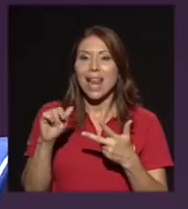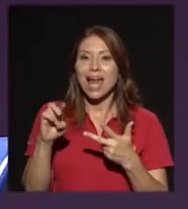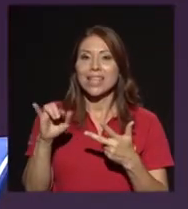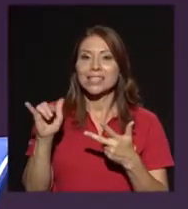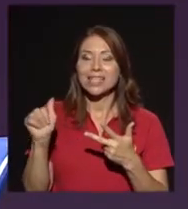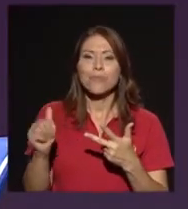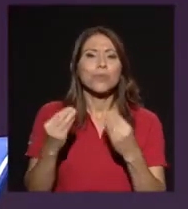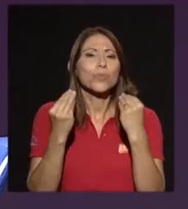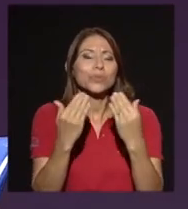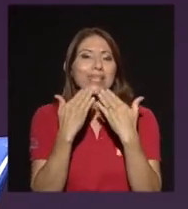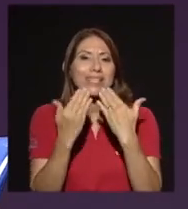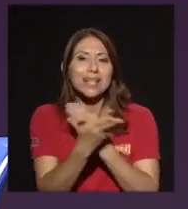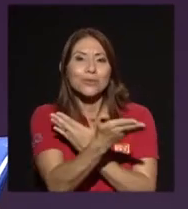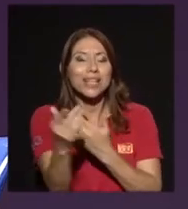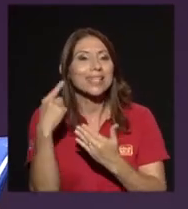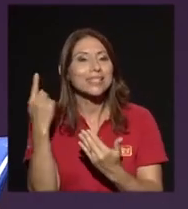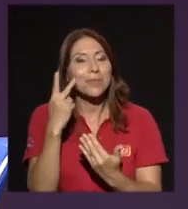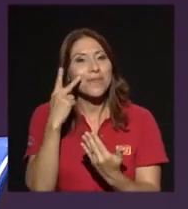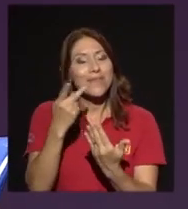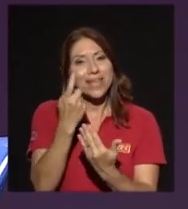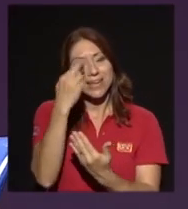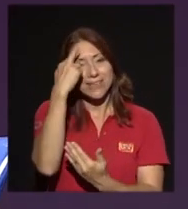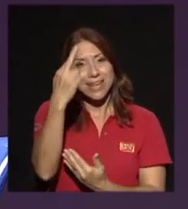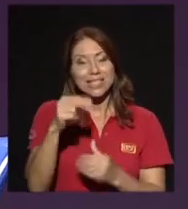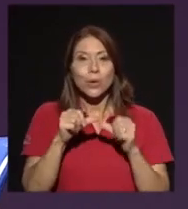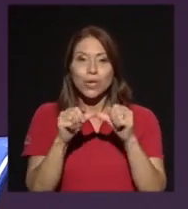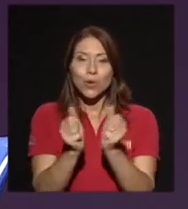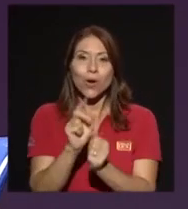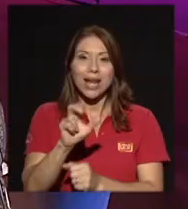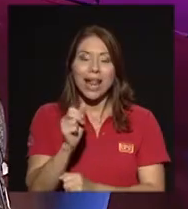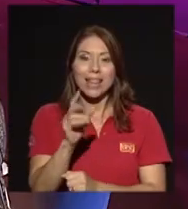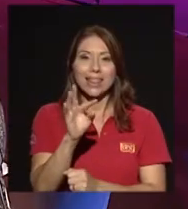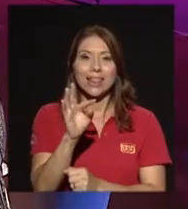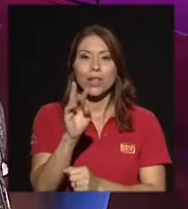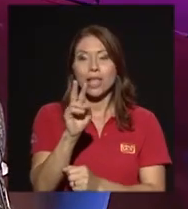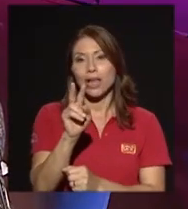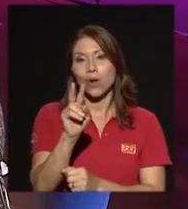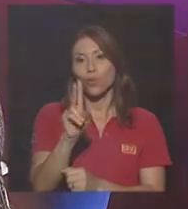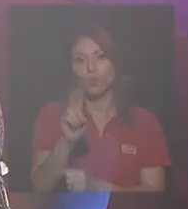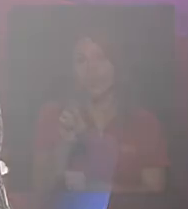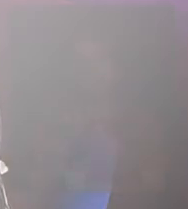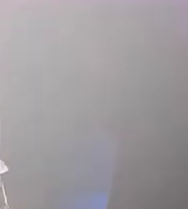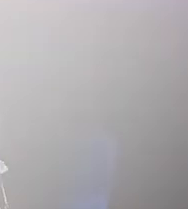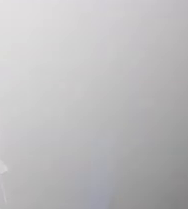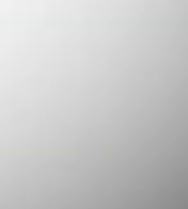usted que nos acompaña siempre en Irreverencias. Quédese con Canal UCR TV Consentido.